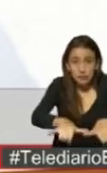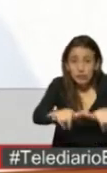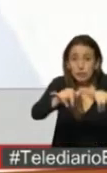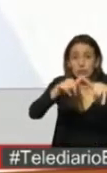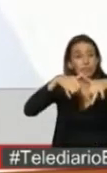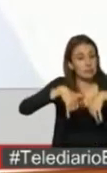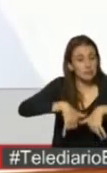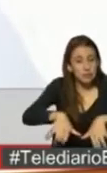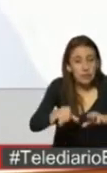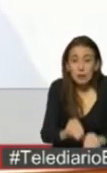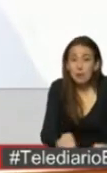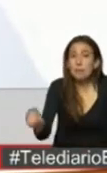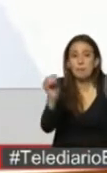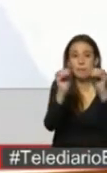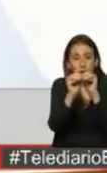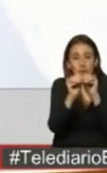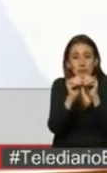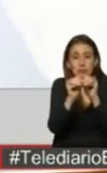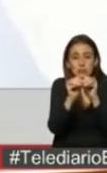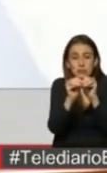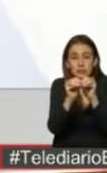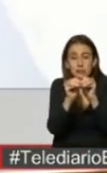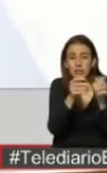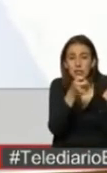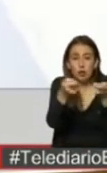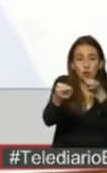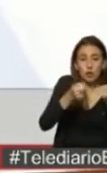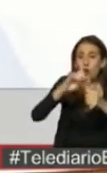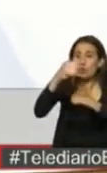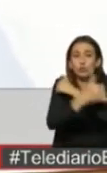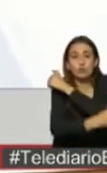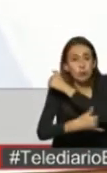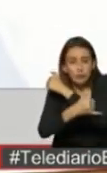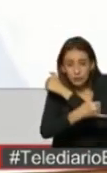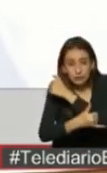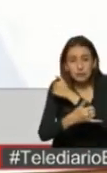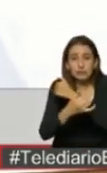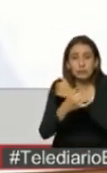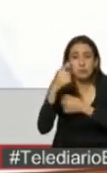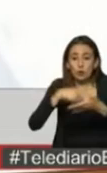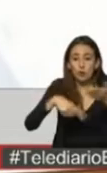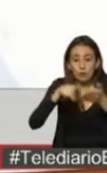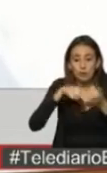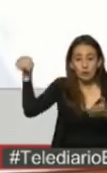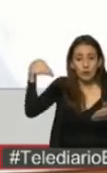de pronto otros estados de Estados Unidos y de pronto el cierre de fronteras o no?